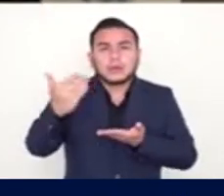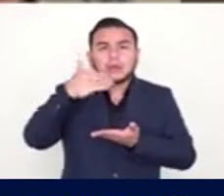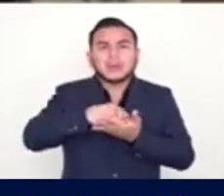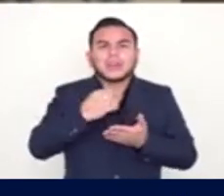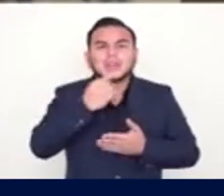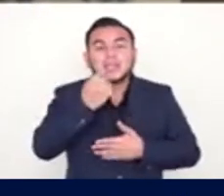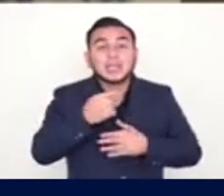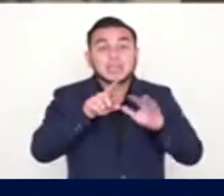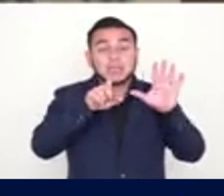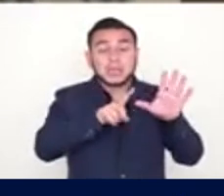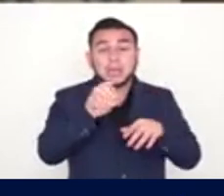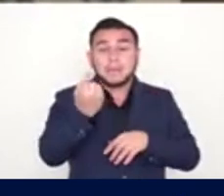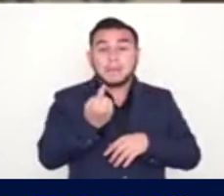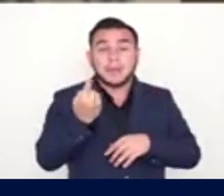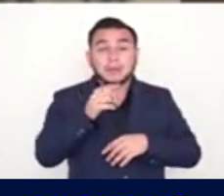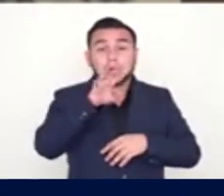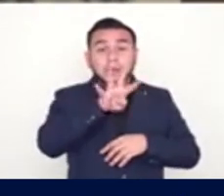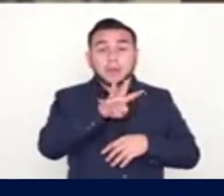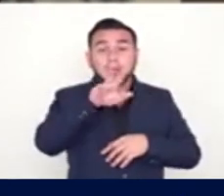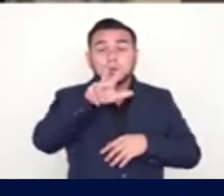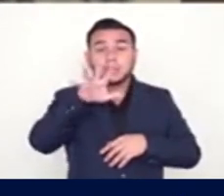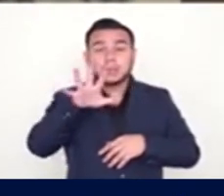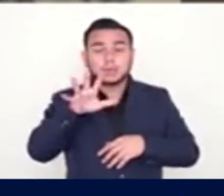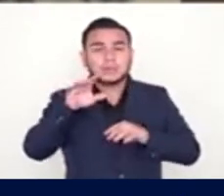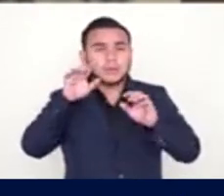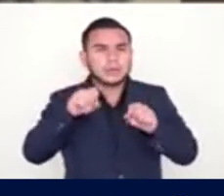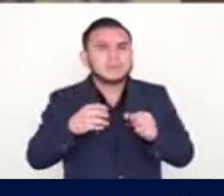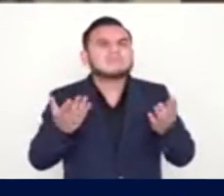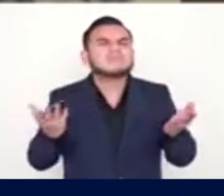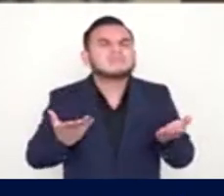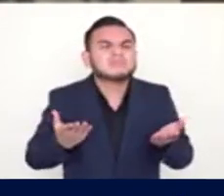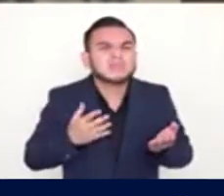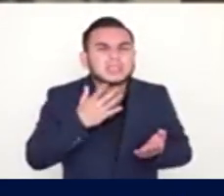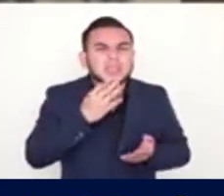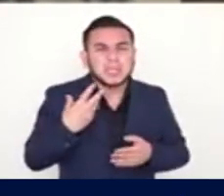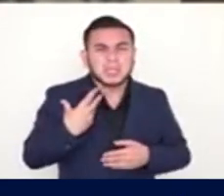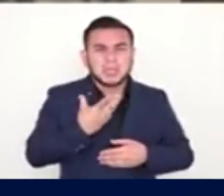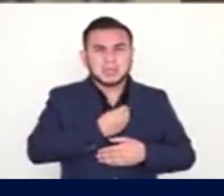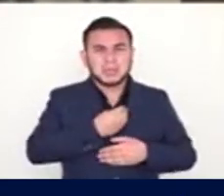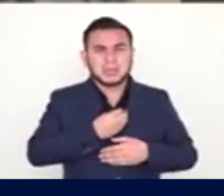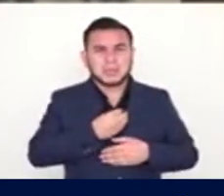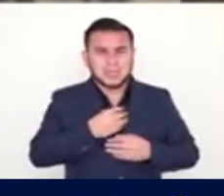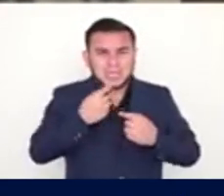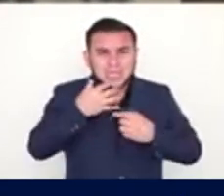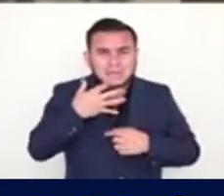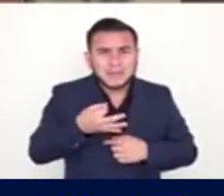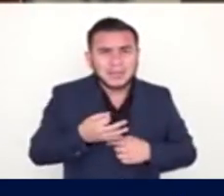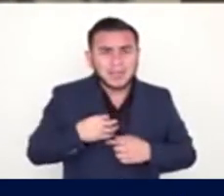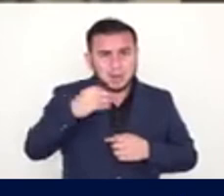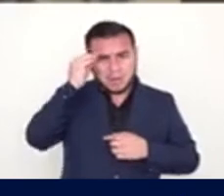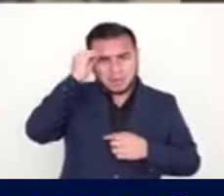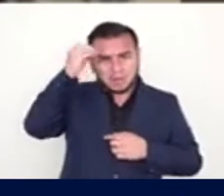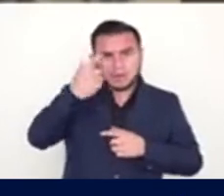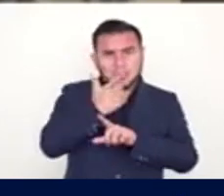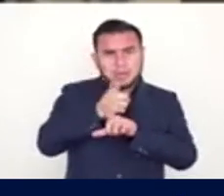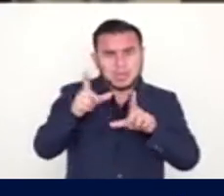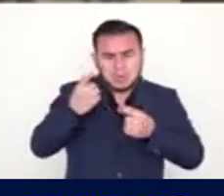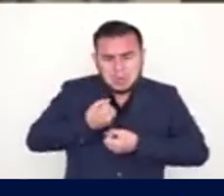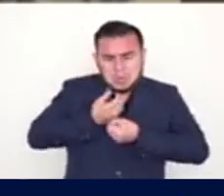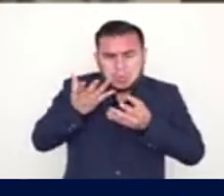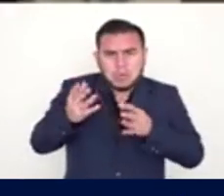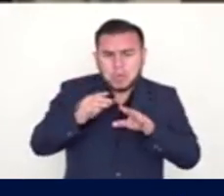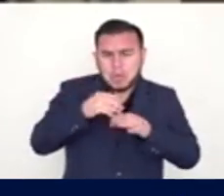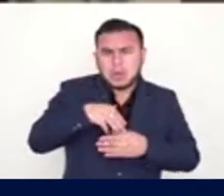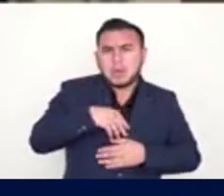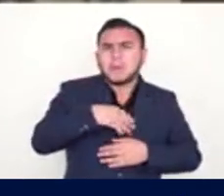llamar a 6 congresistas de los 435 para que protegerlos. Y nosotros no podemos decir lo que opinamos. No es un país libre este, donde cada persona